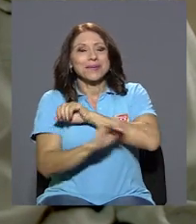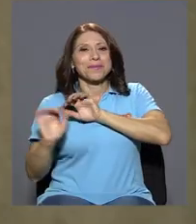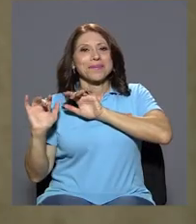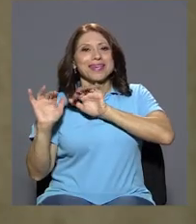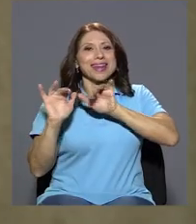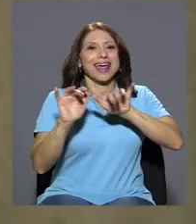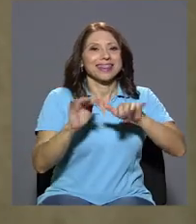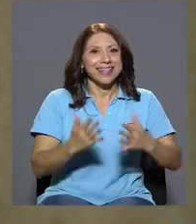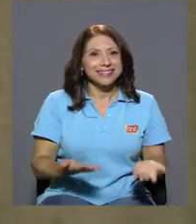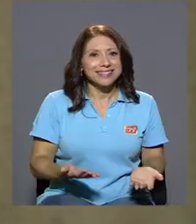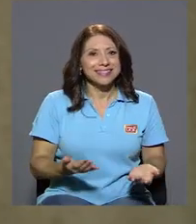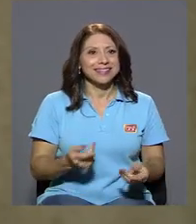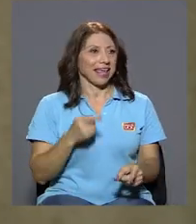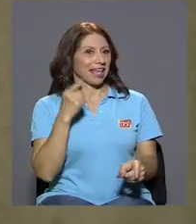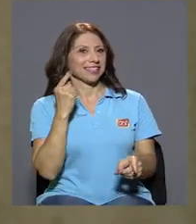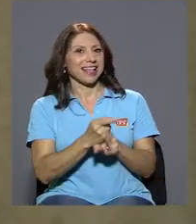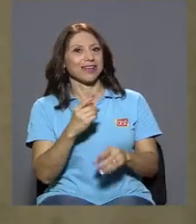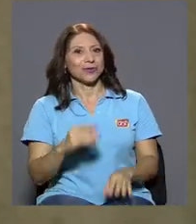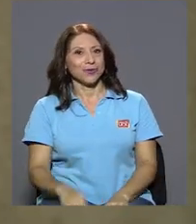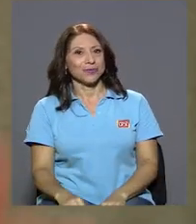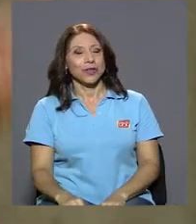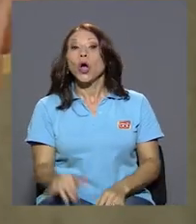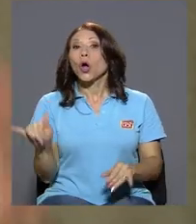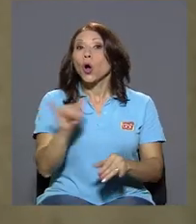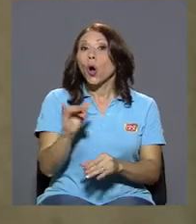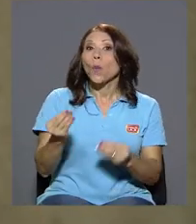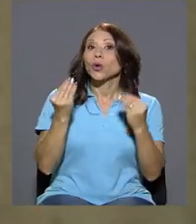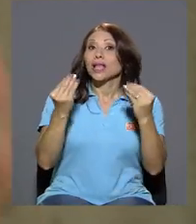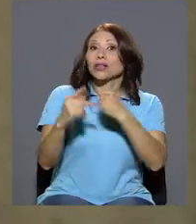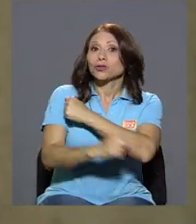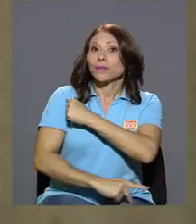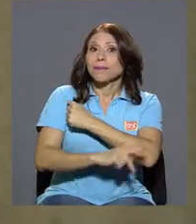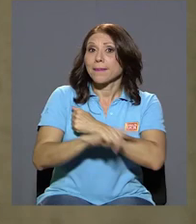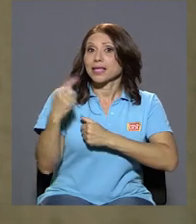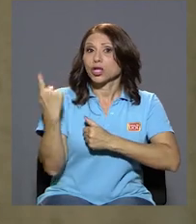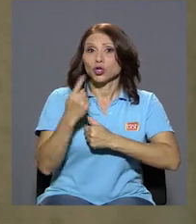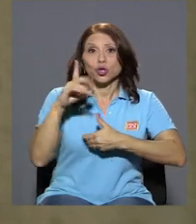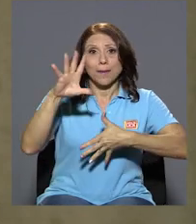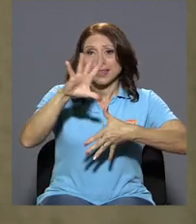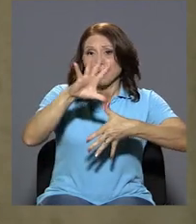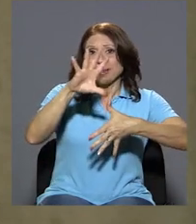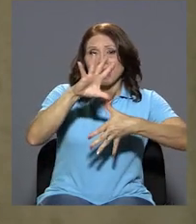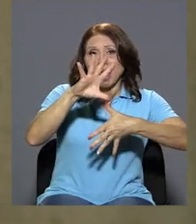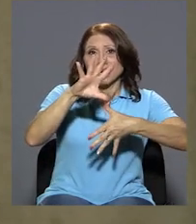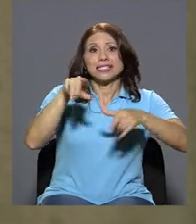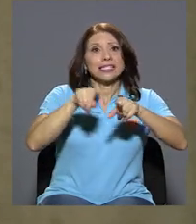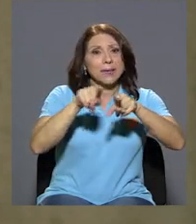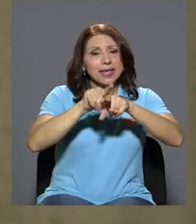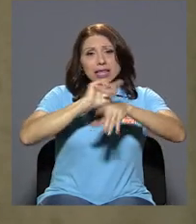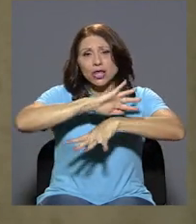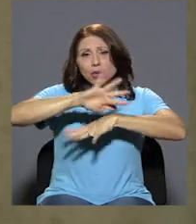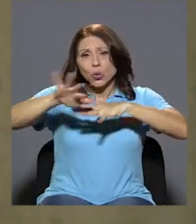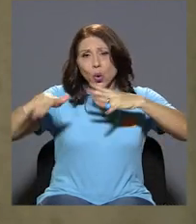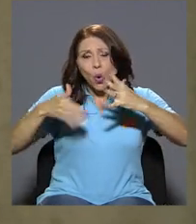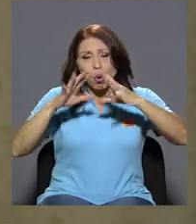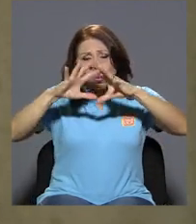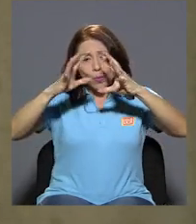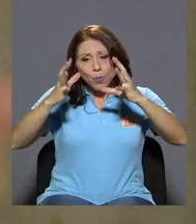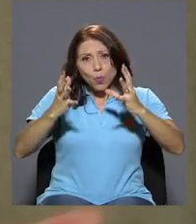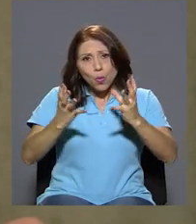exacto como tantos países no solo americanos van a sino del mundo entero